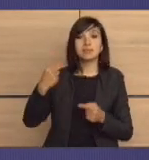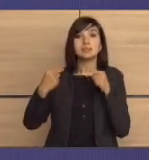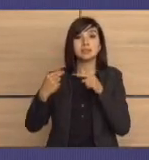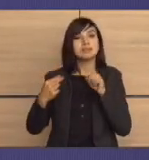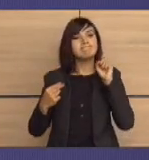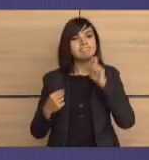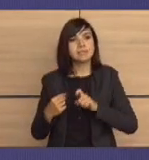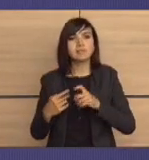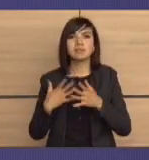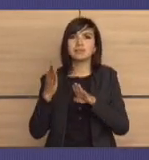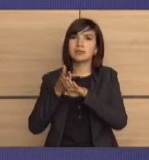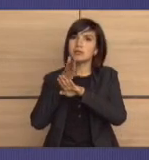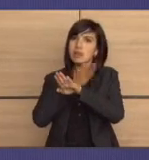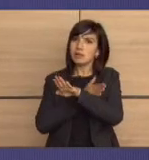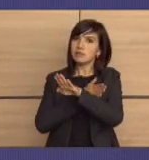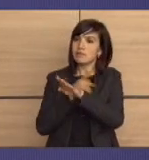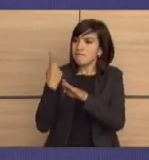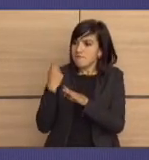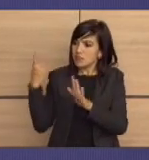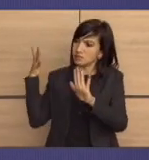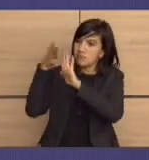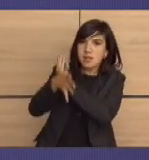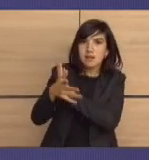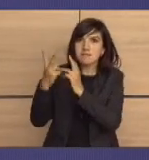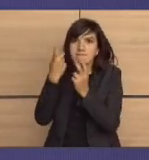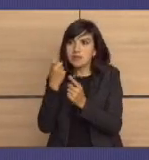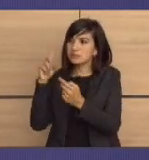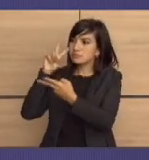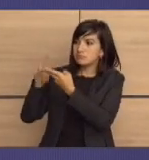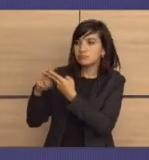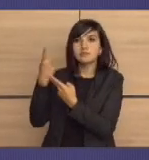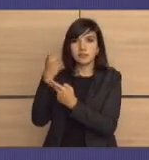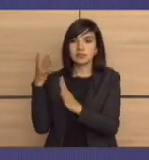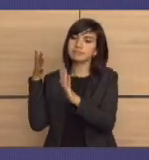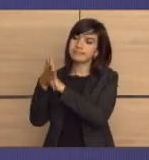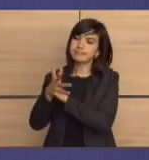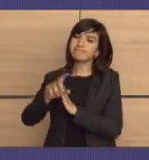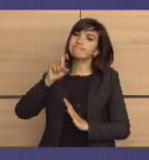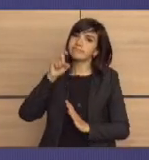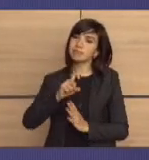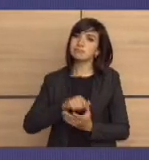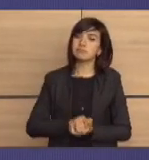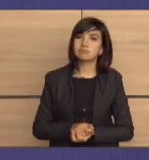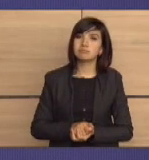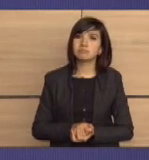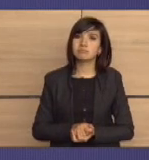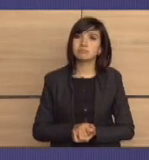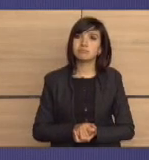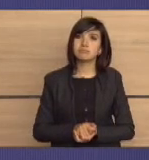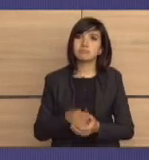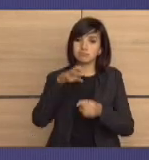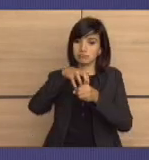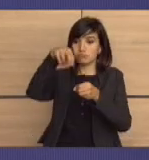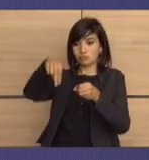esa historia que de pronto todavía no se ha contado, ¿no? Y en ese derecho de ciudadanía, que los